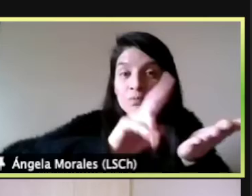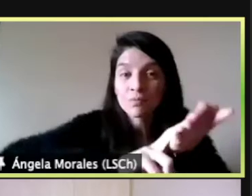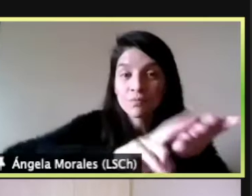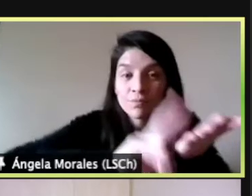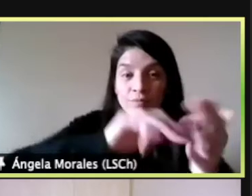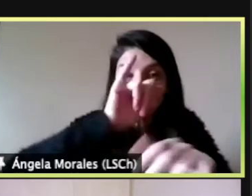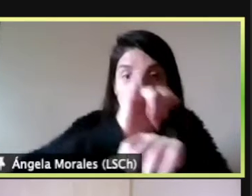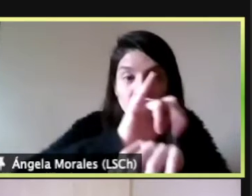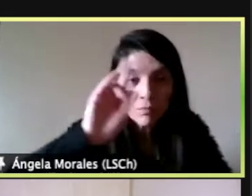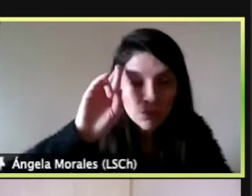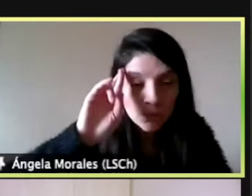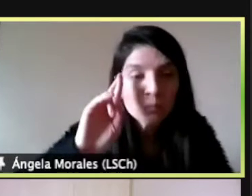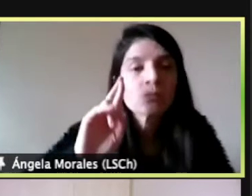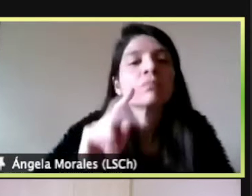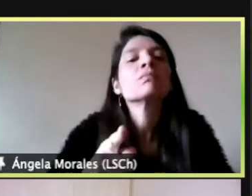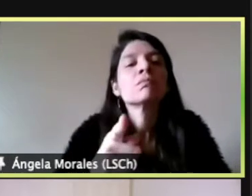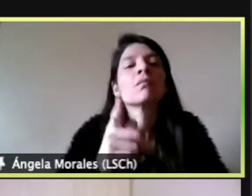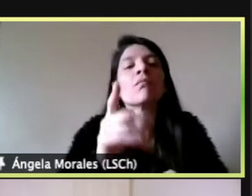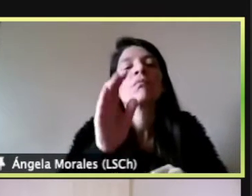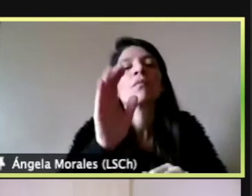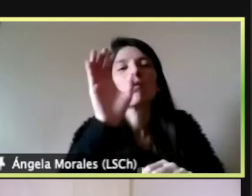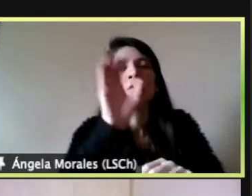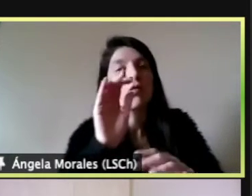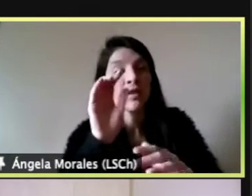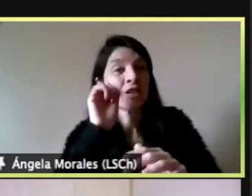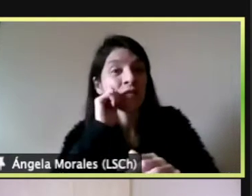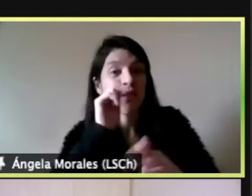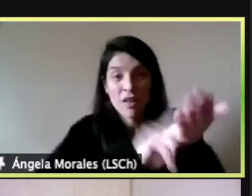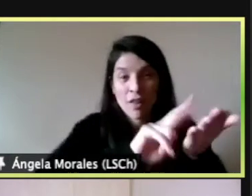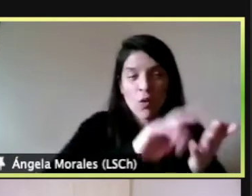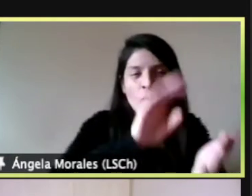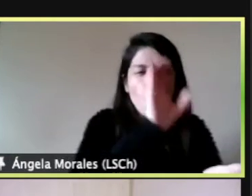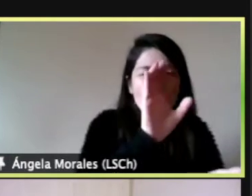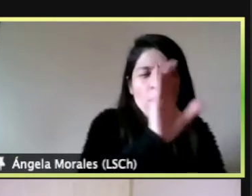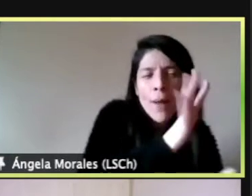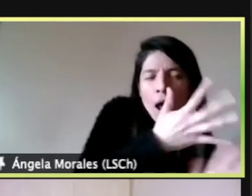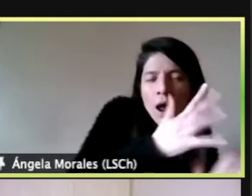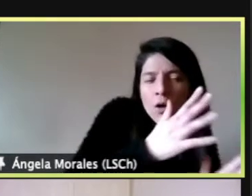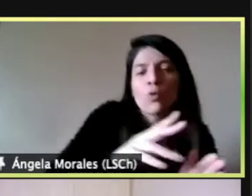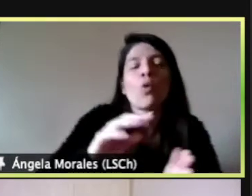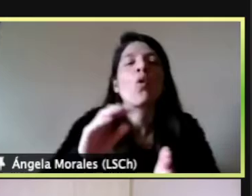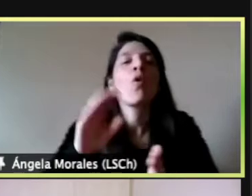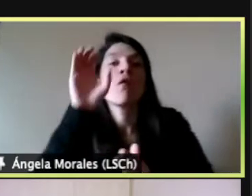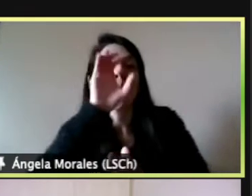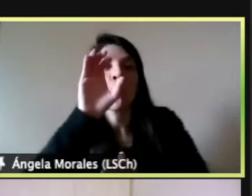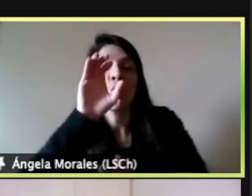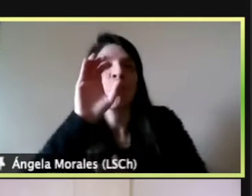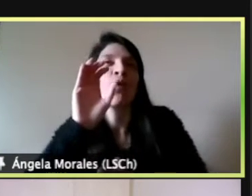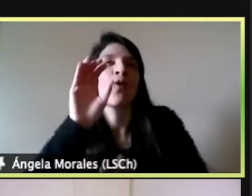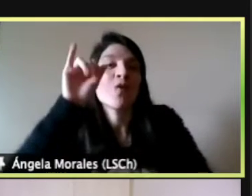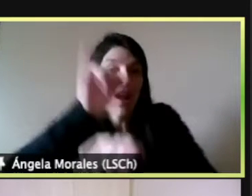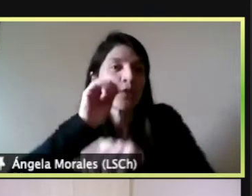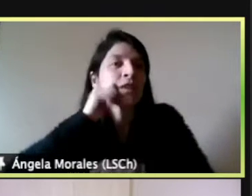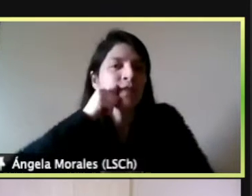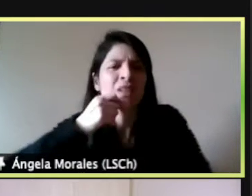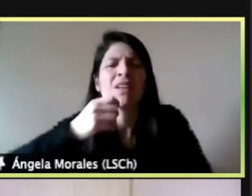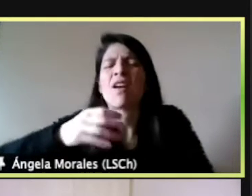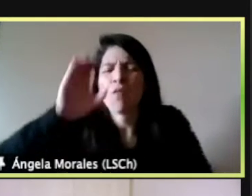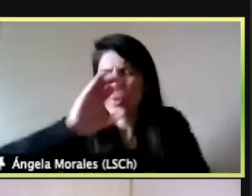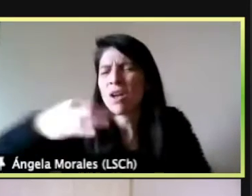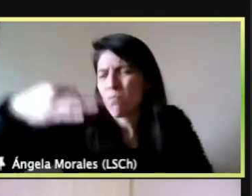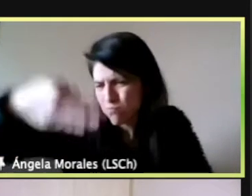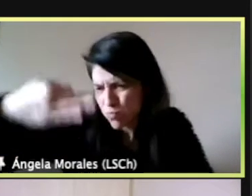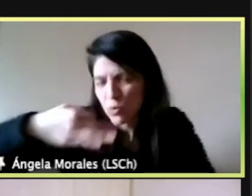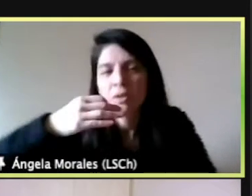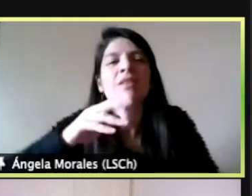coincida aproximadamente o una búsqueda que coincida exactamente. Va a ser falso porque el código es único